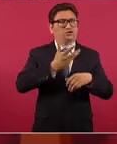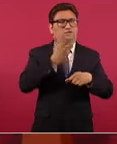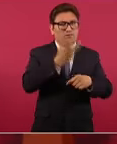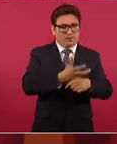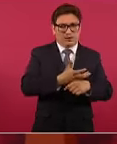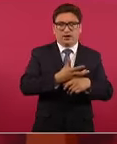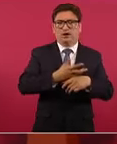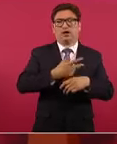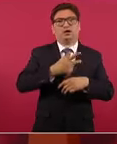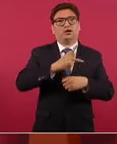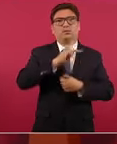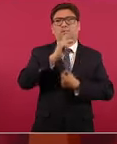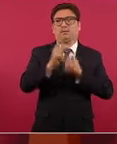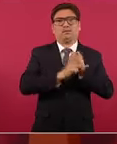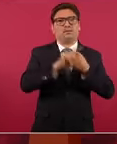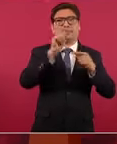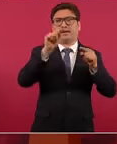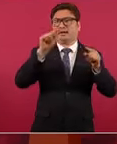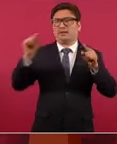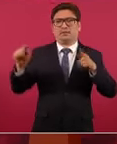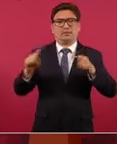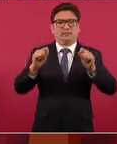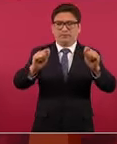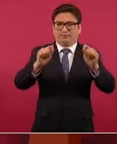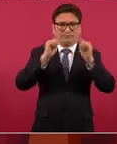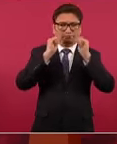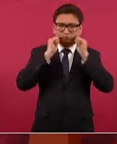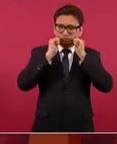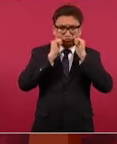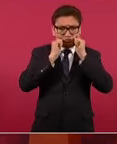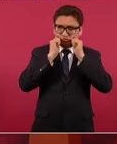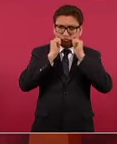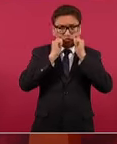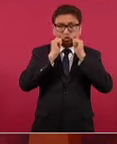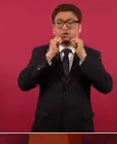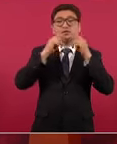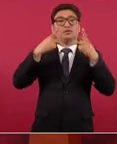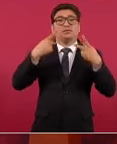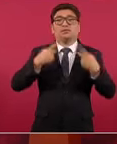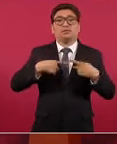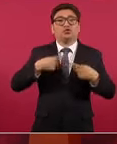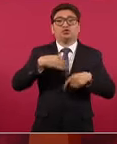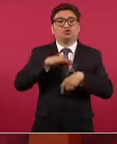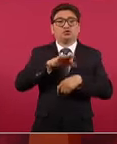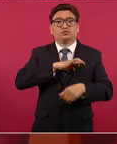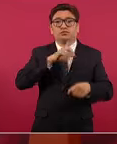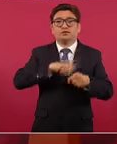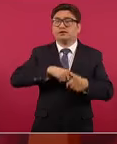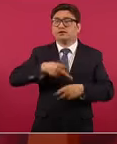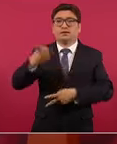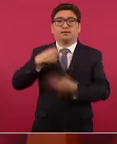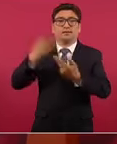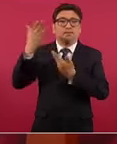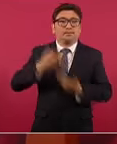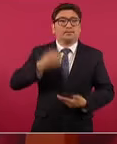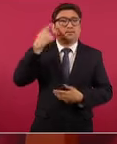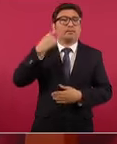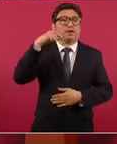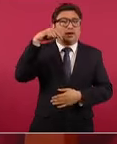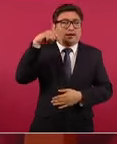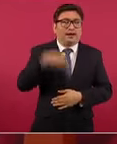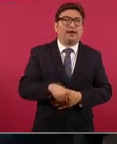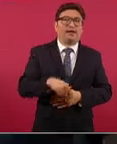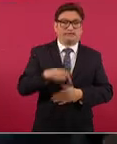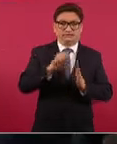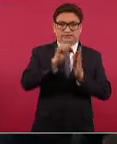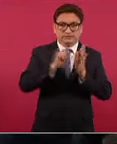y de dónde los vamos conseguir para tener un